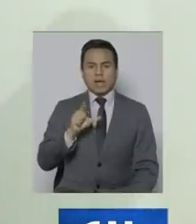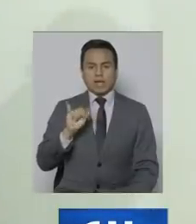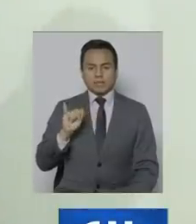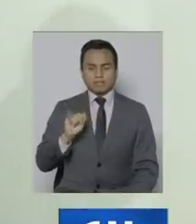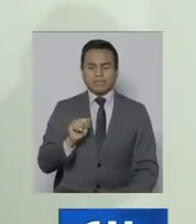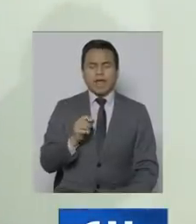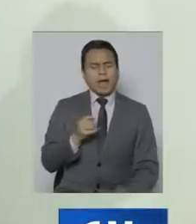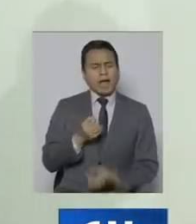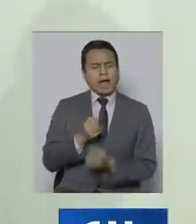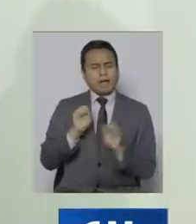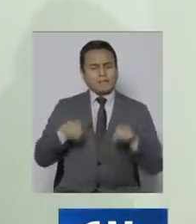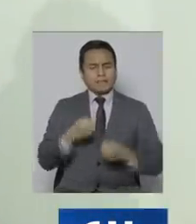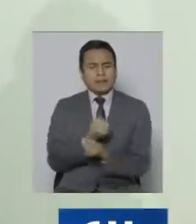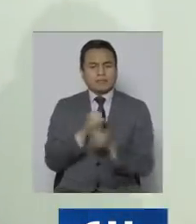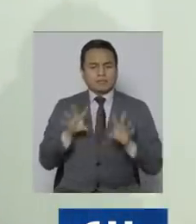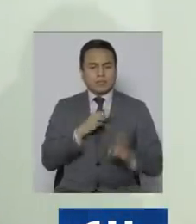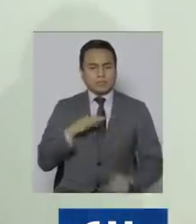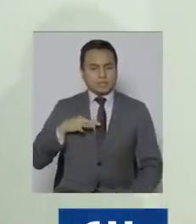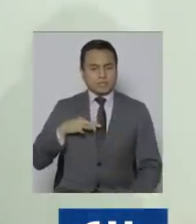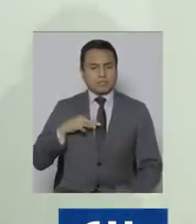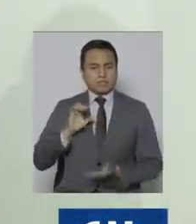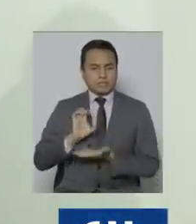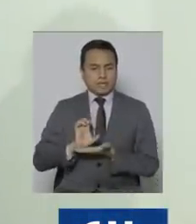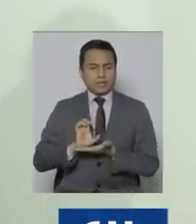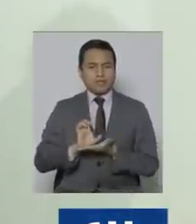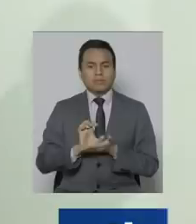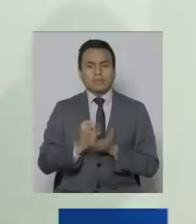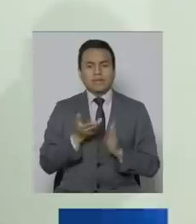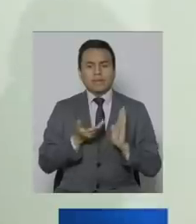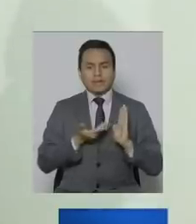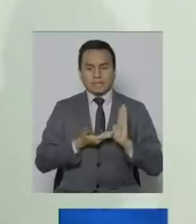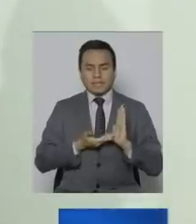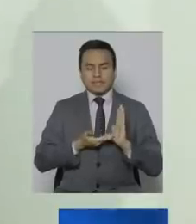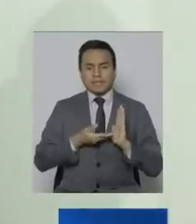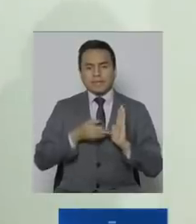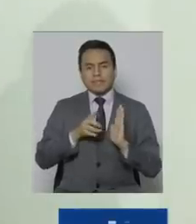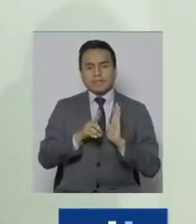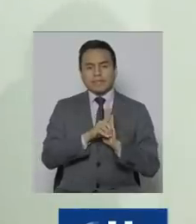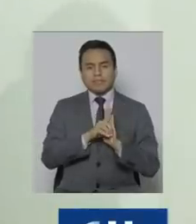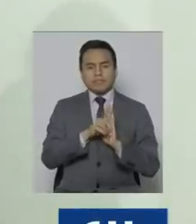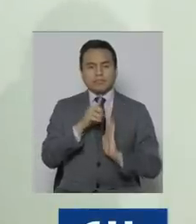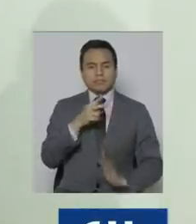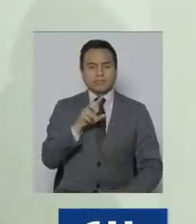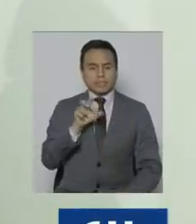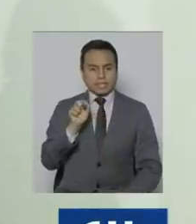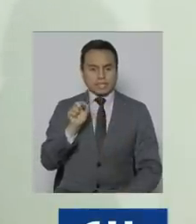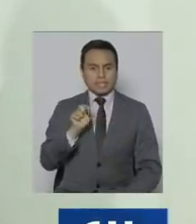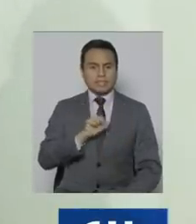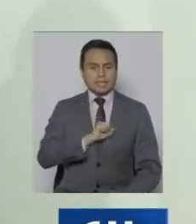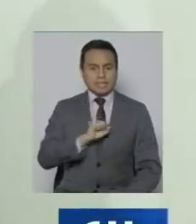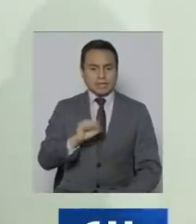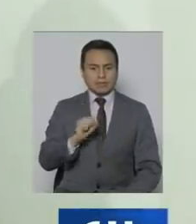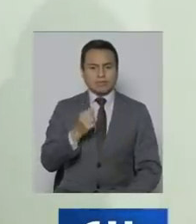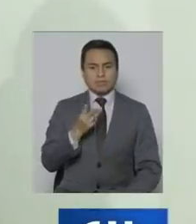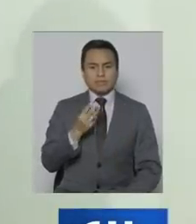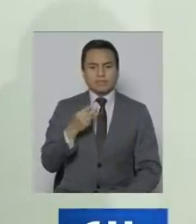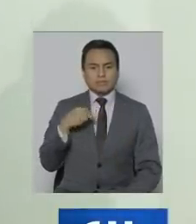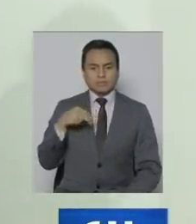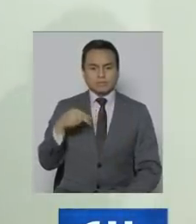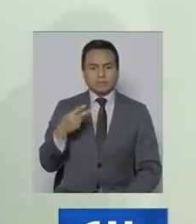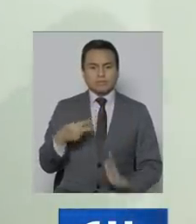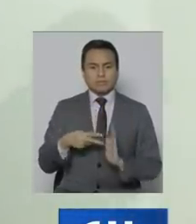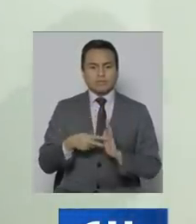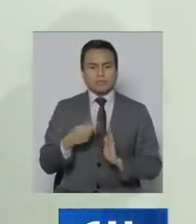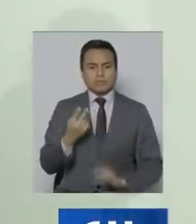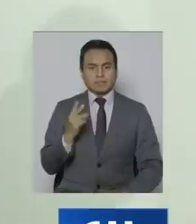Acepta renuncia de ministro de Estado en la cartera que indica. Decreto 270, Santiago, 13 de junio